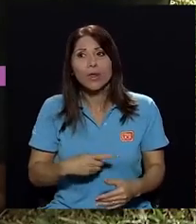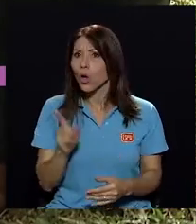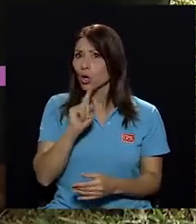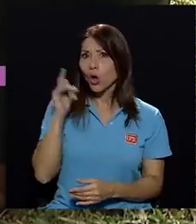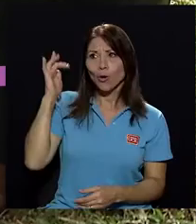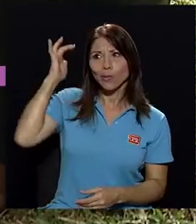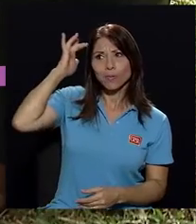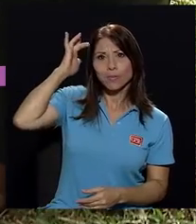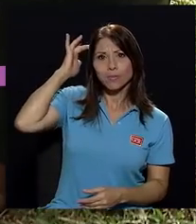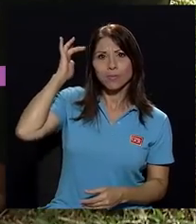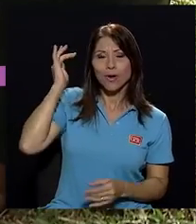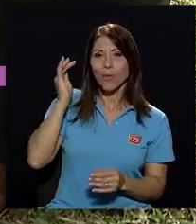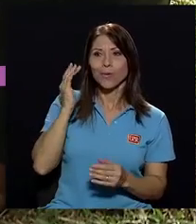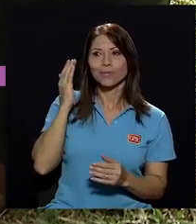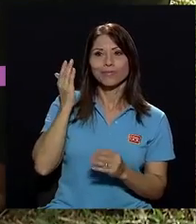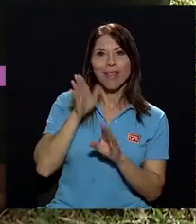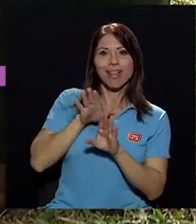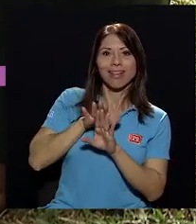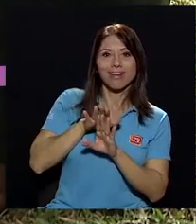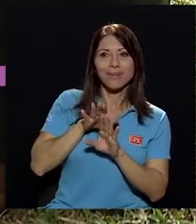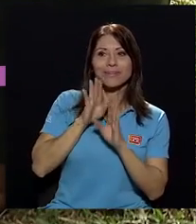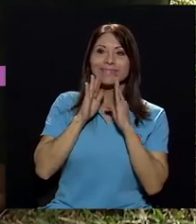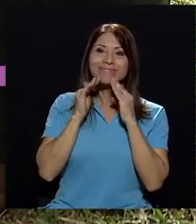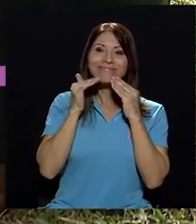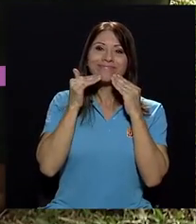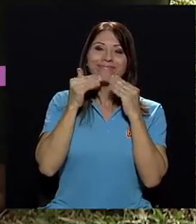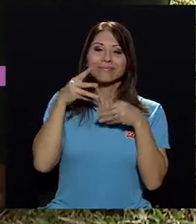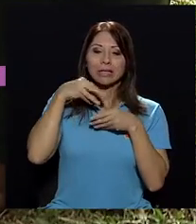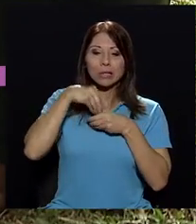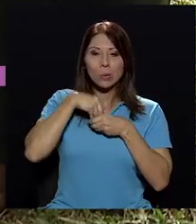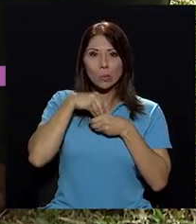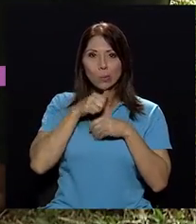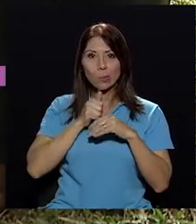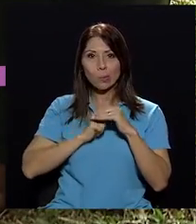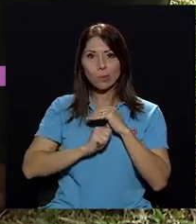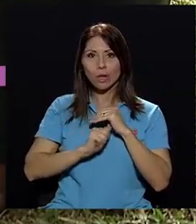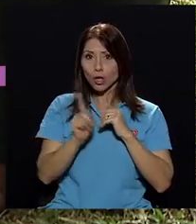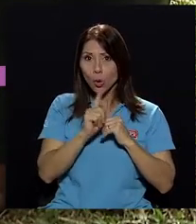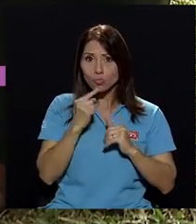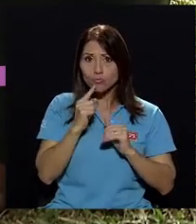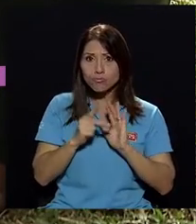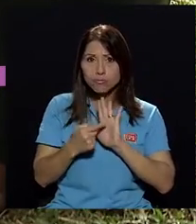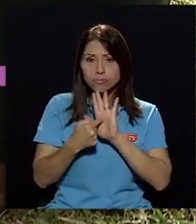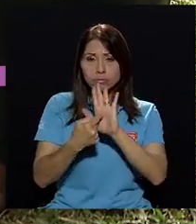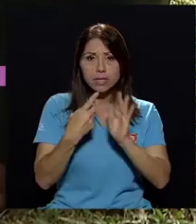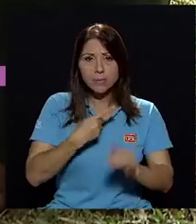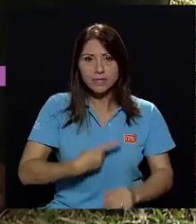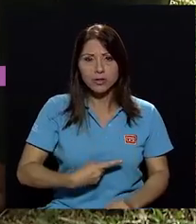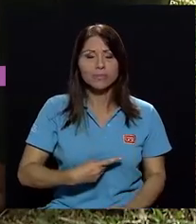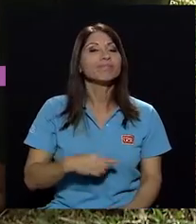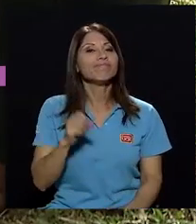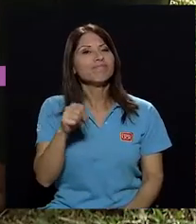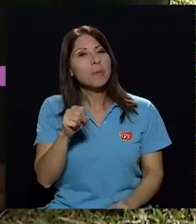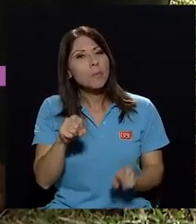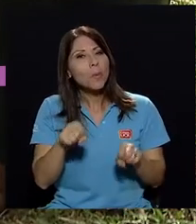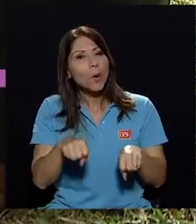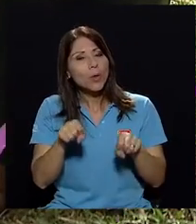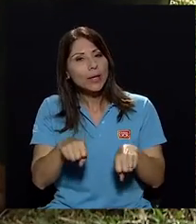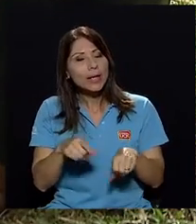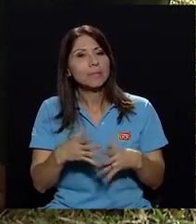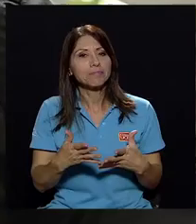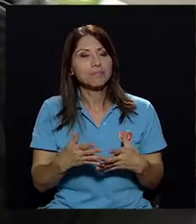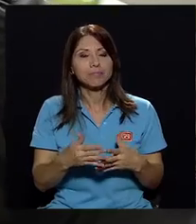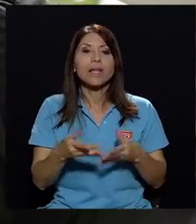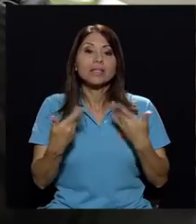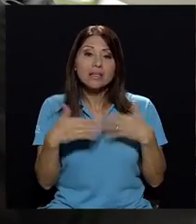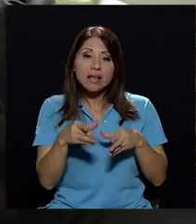trata como de sacarle una sonrisa y llevar la procesión adentro, si es efectivamente una depresión. Podría, se describen casos,